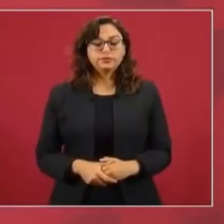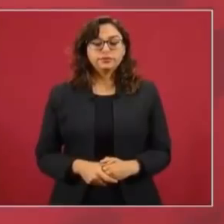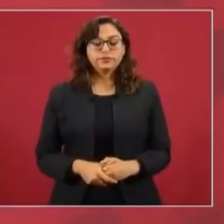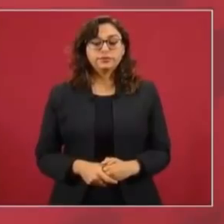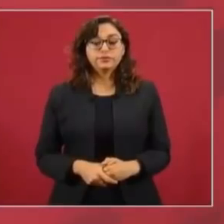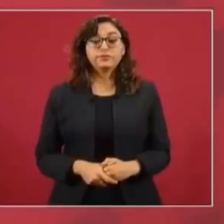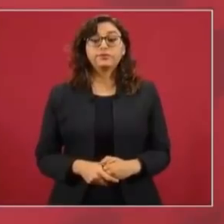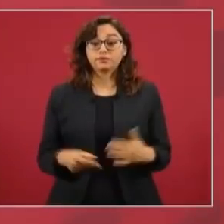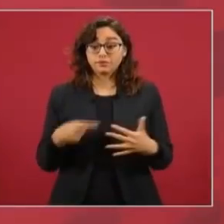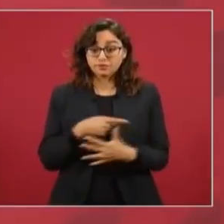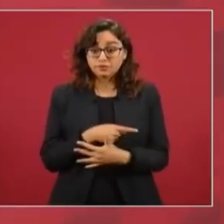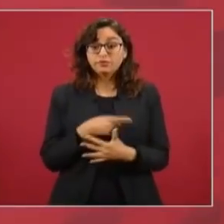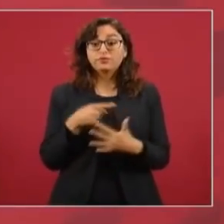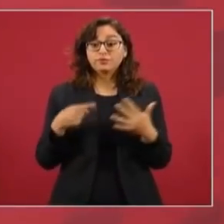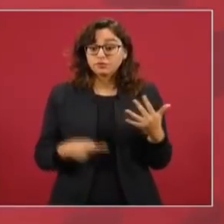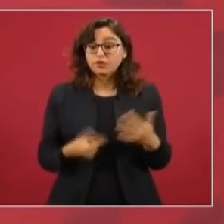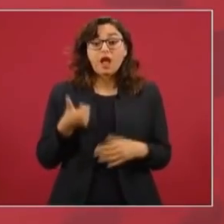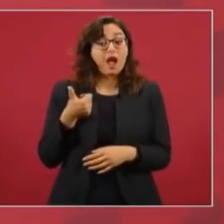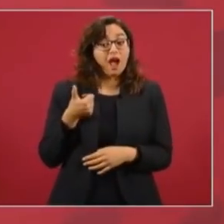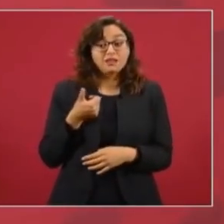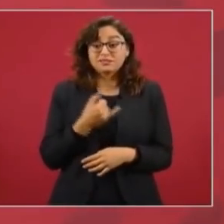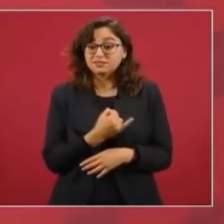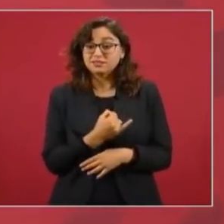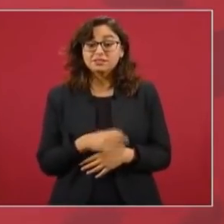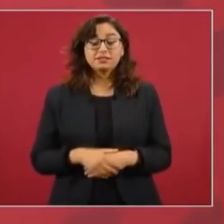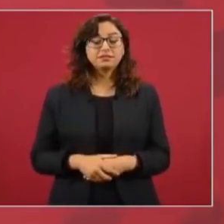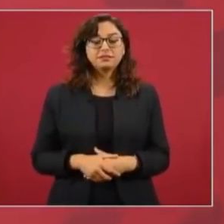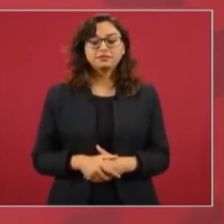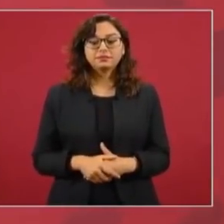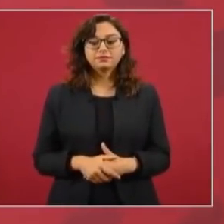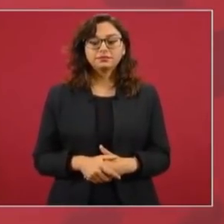A todo eso se llegó,